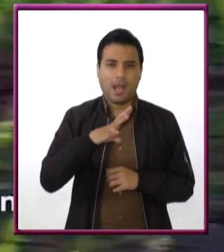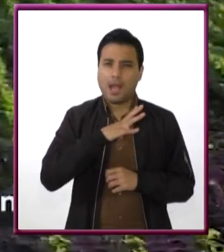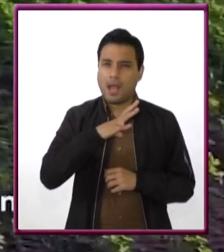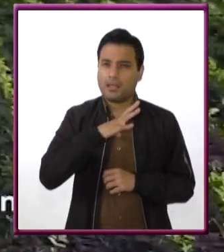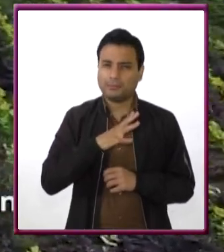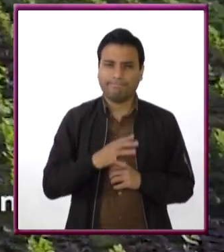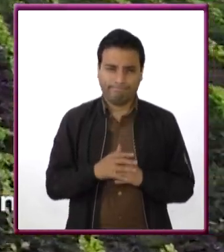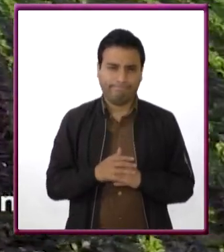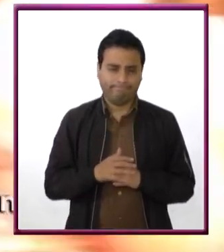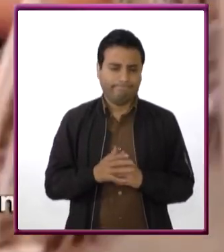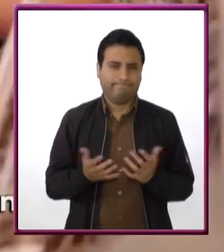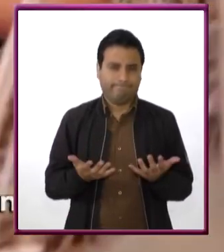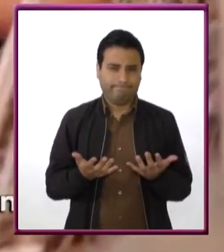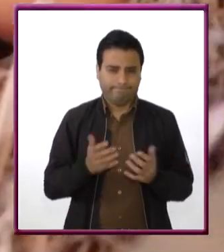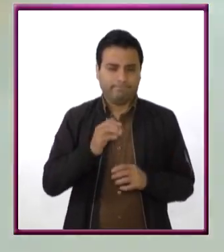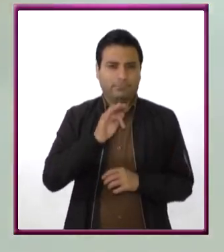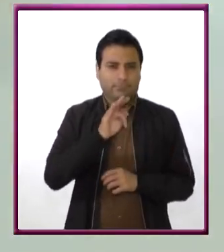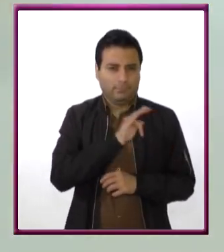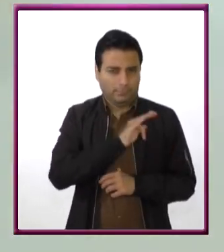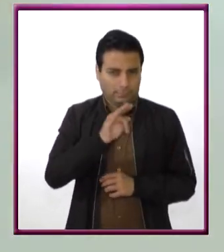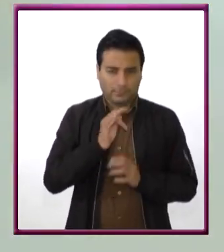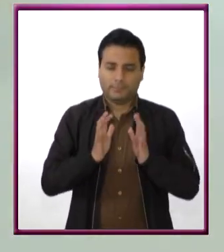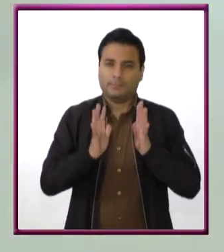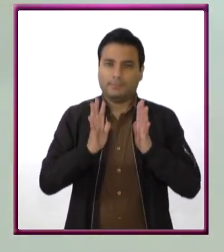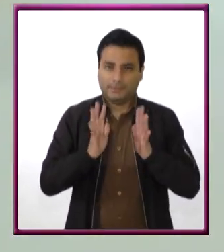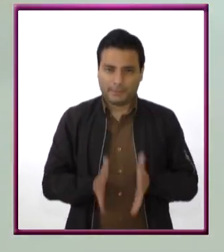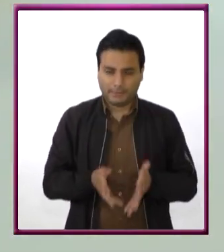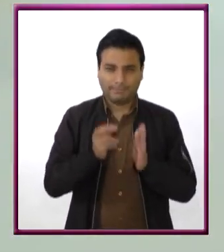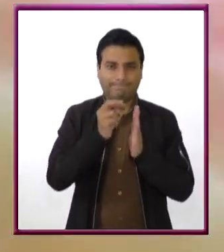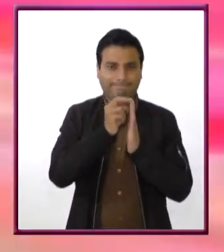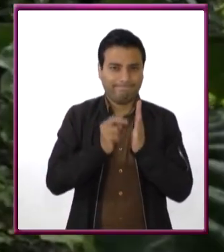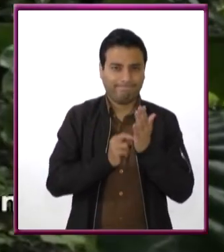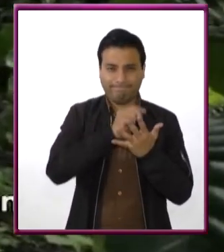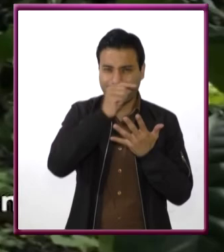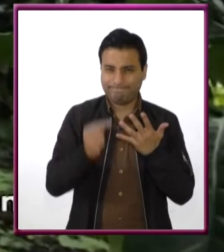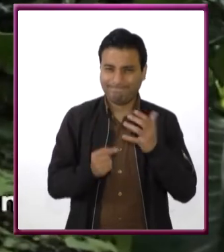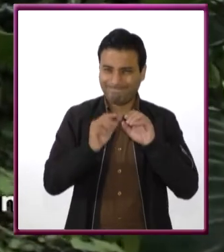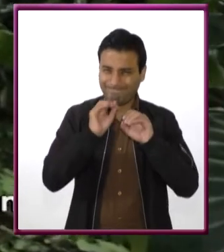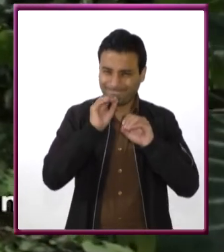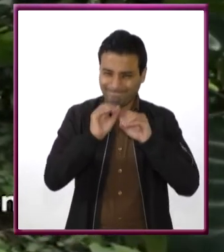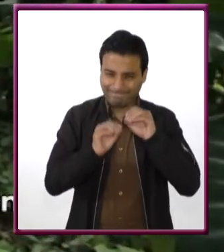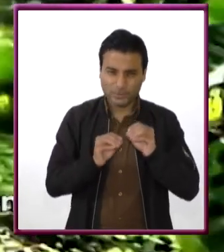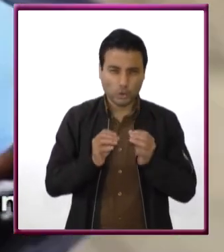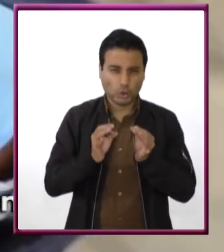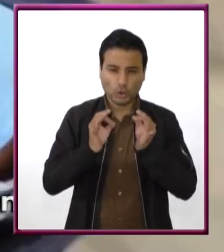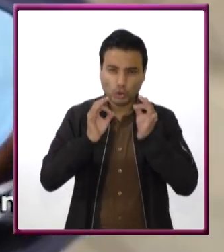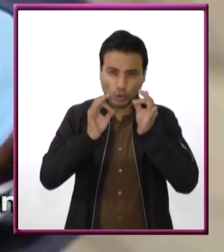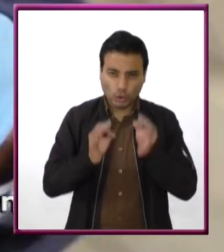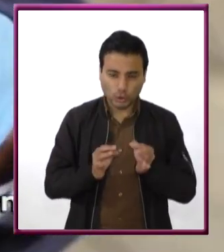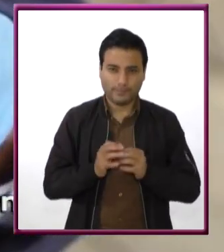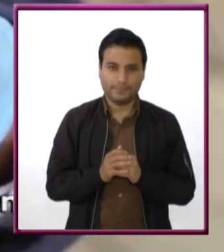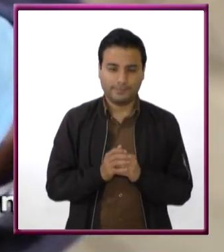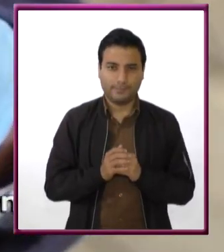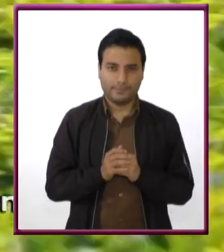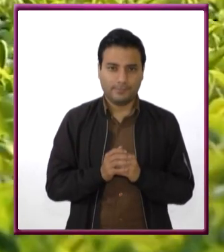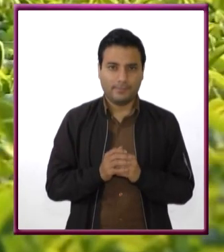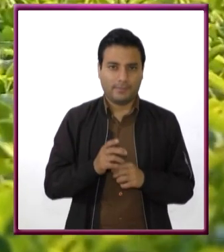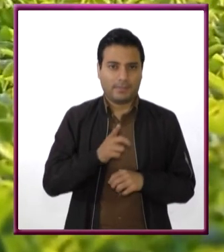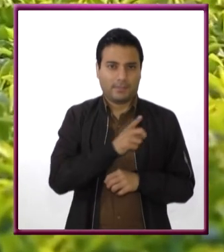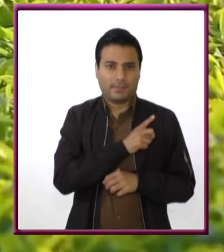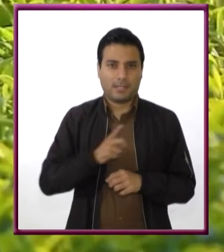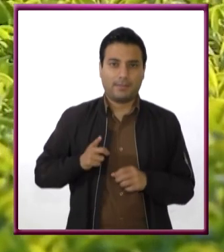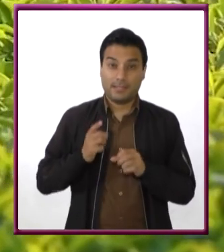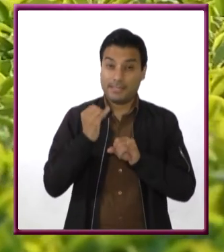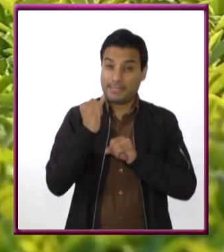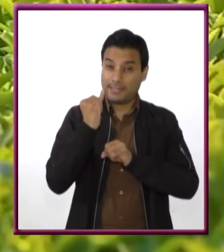gran disposición para armonizar la regulación en el territorio nacional, desde aceptar un concepto